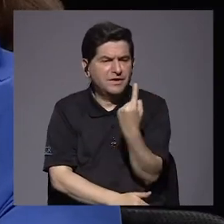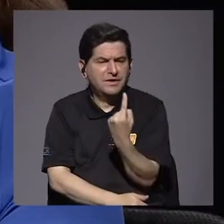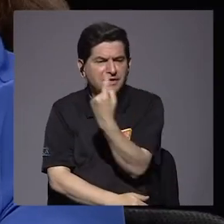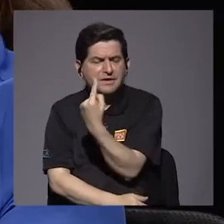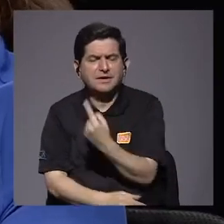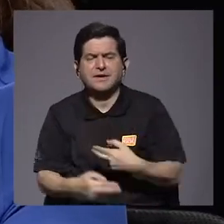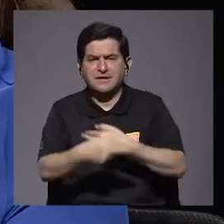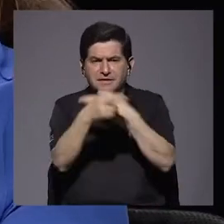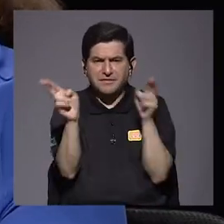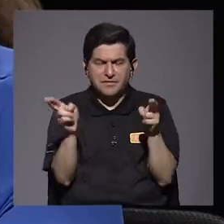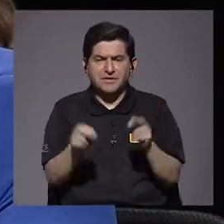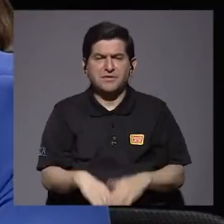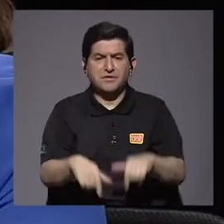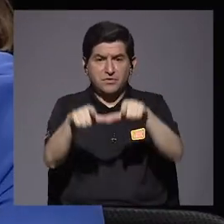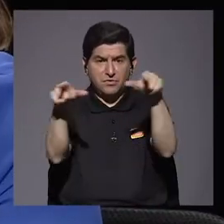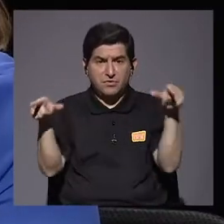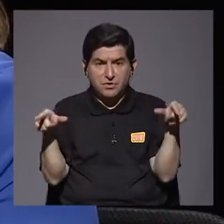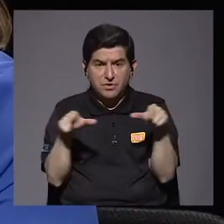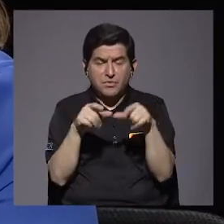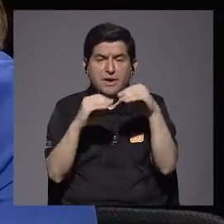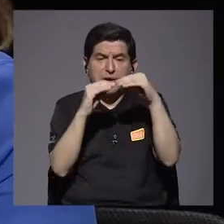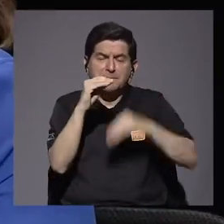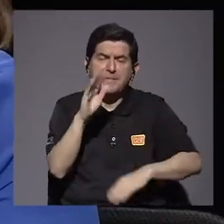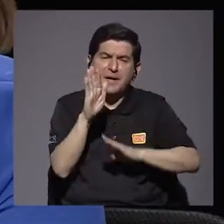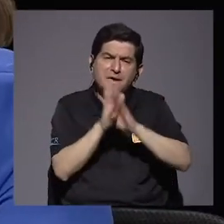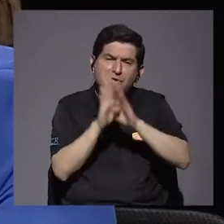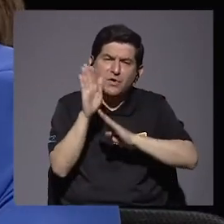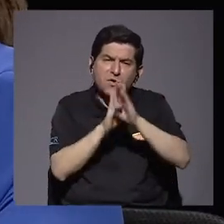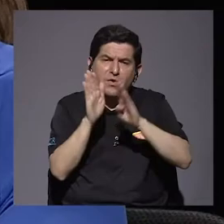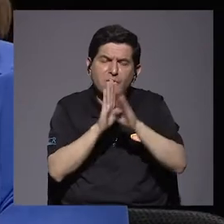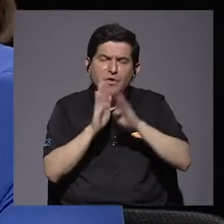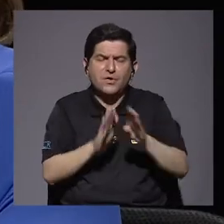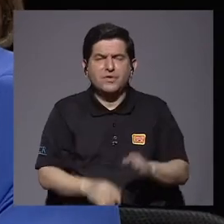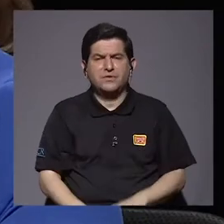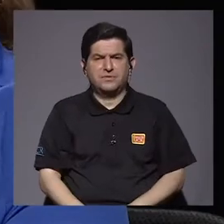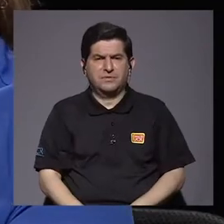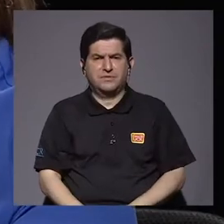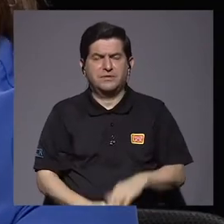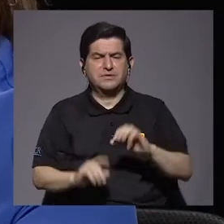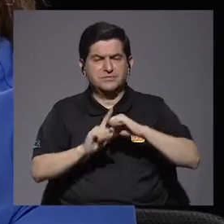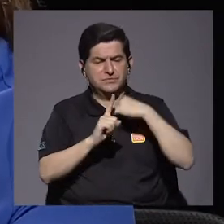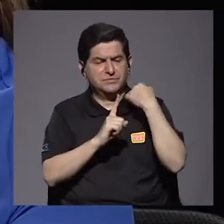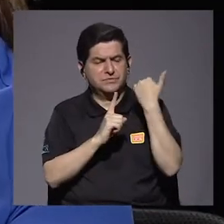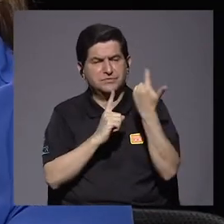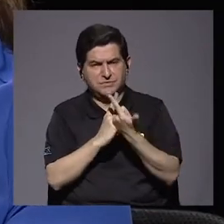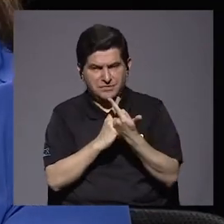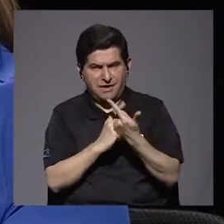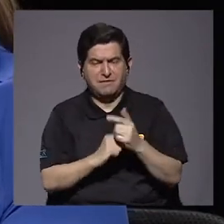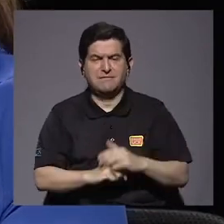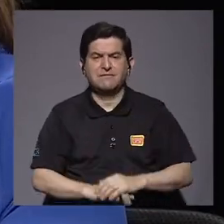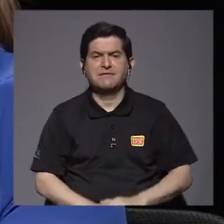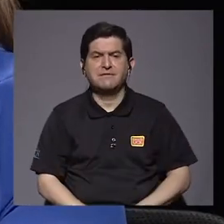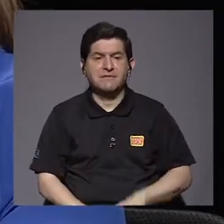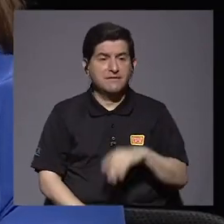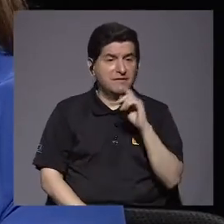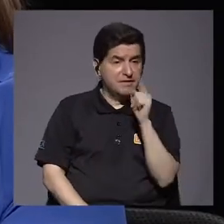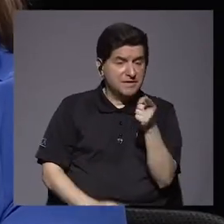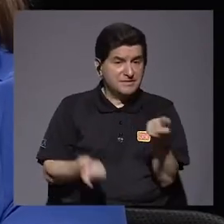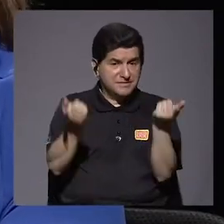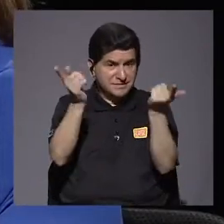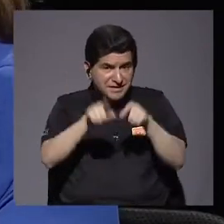una de esas regiones en las zonas de menor desarrollo relativo social. En ese sentido